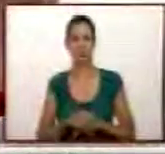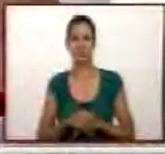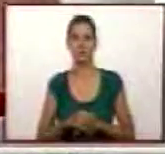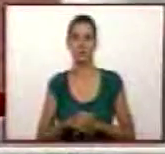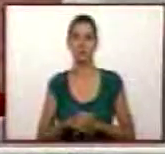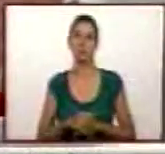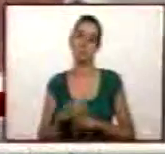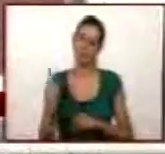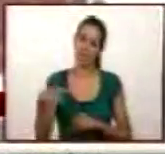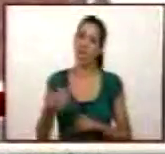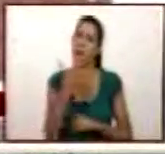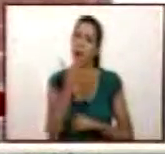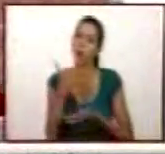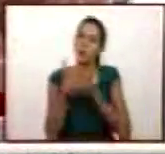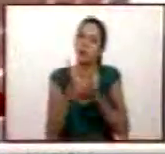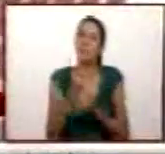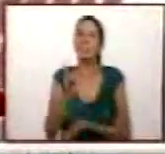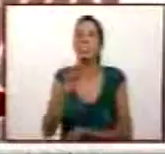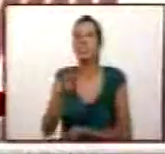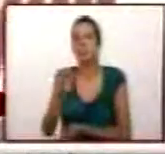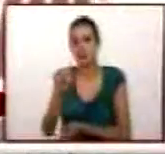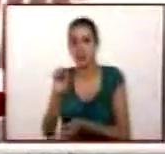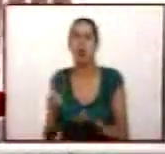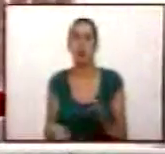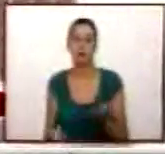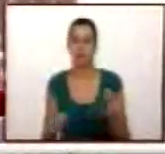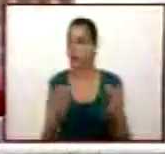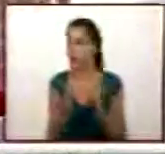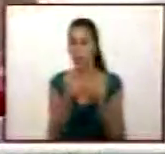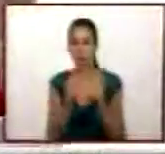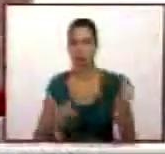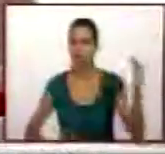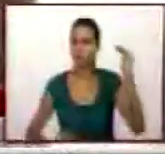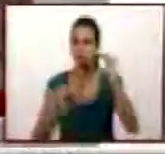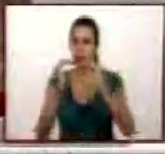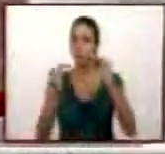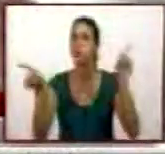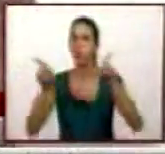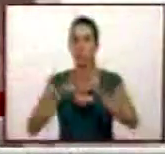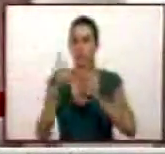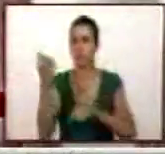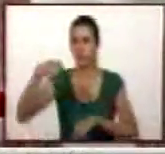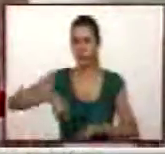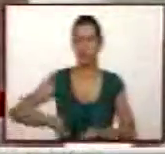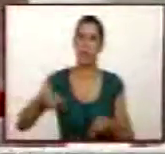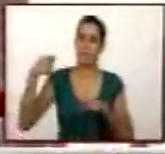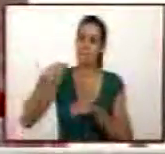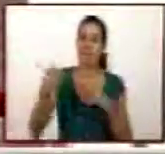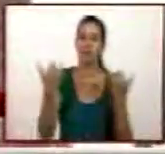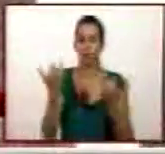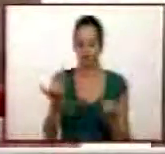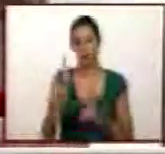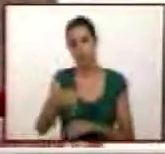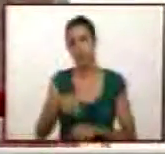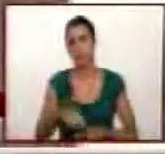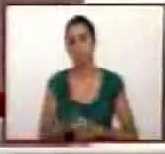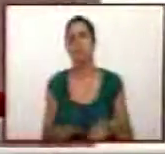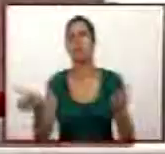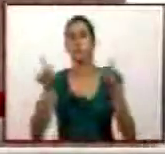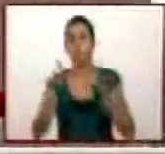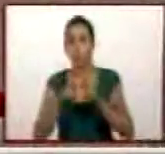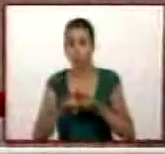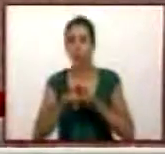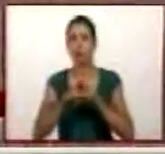una ayuda por parte del INAC, se homologó la pensión a los pensionados del Seguro Social. De igual